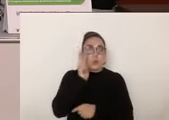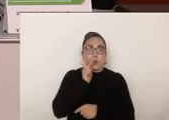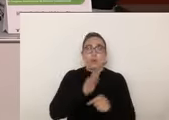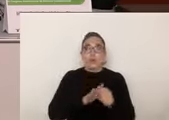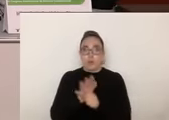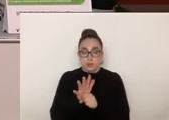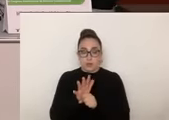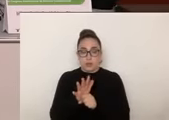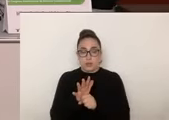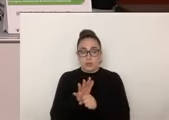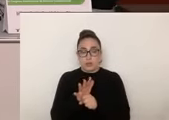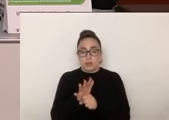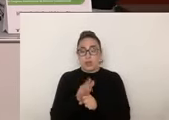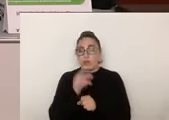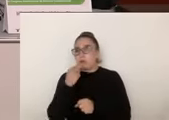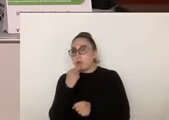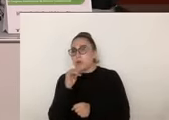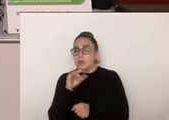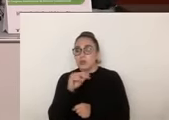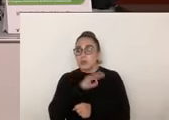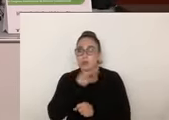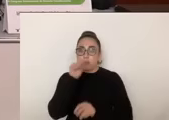lo que funciona y lo que no funciona las hacemos.